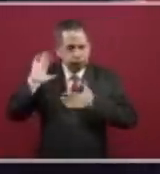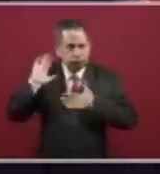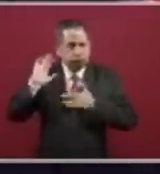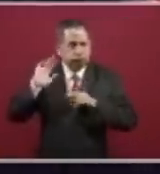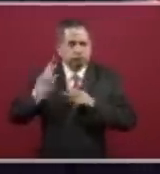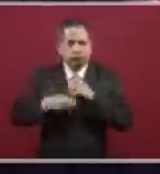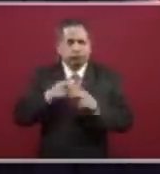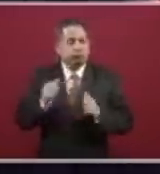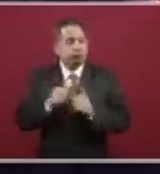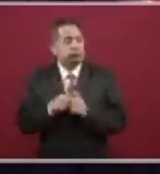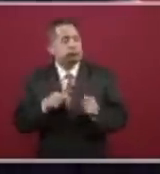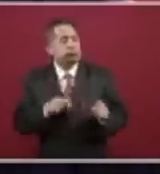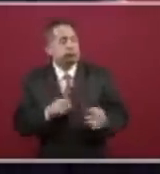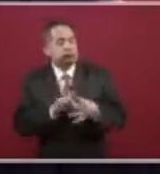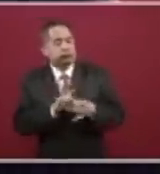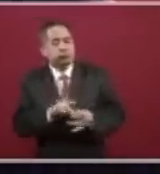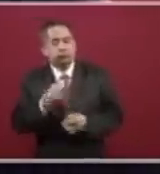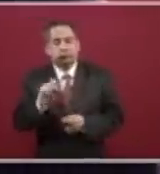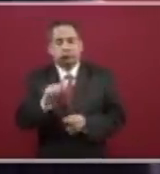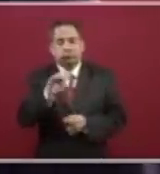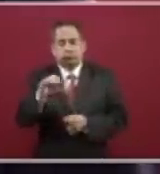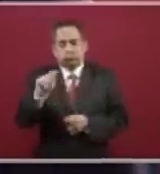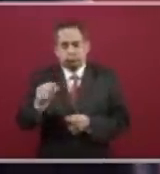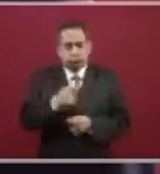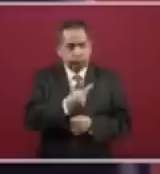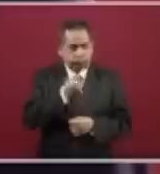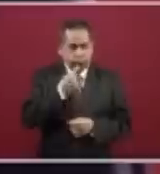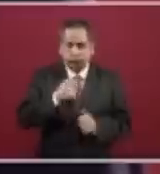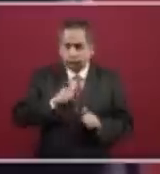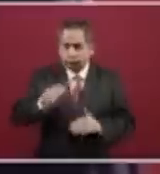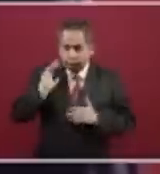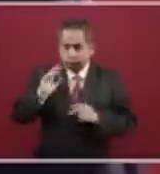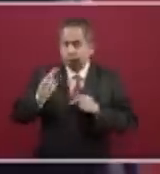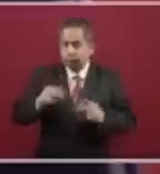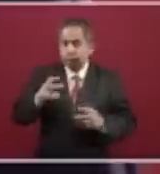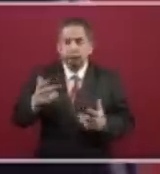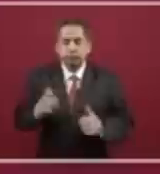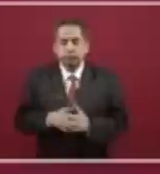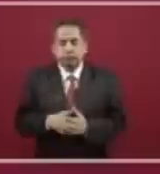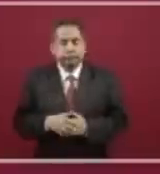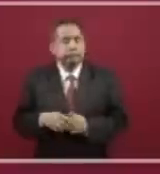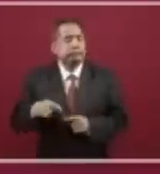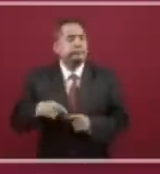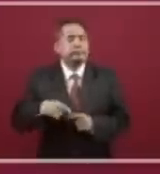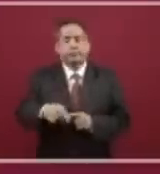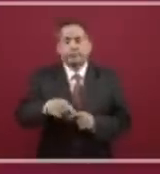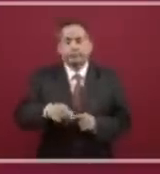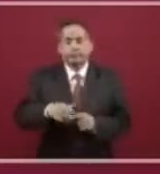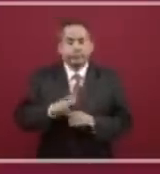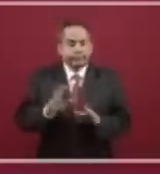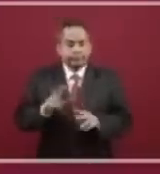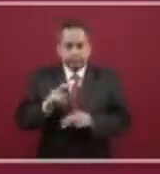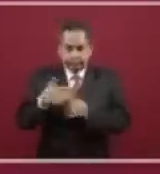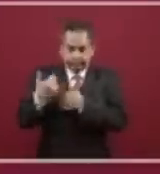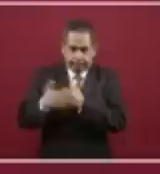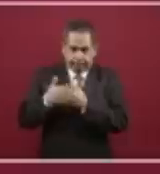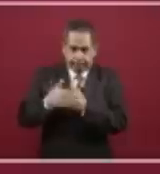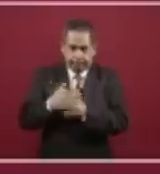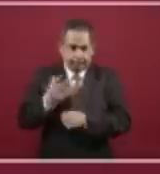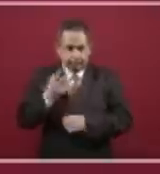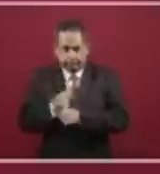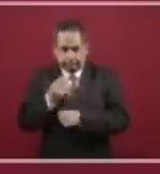secretaría de comunicaciones y trasportes de que se terminaba o se va a terminar